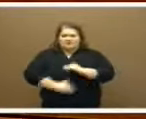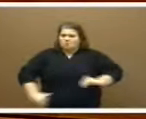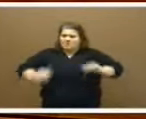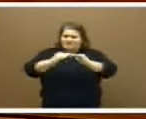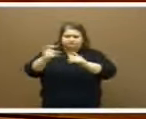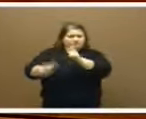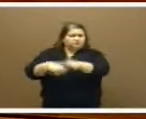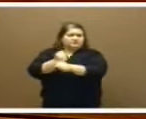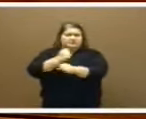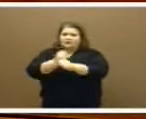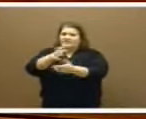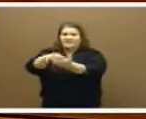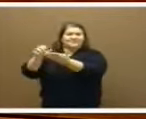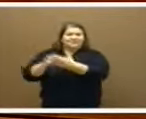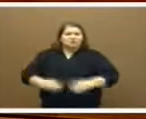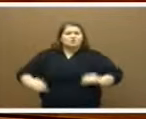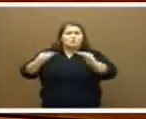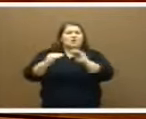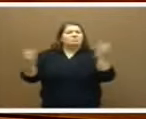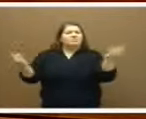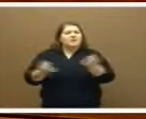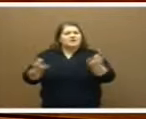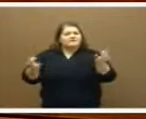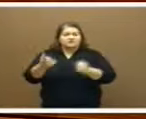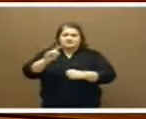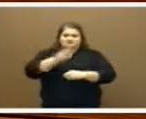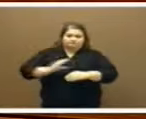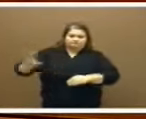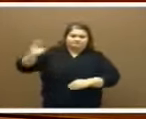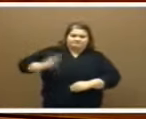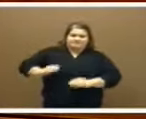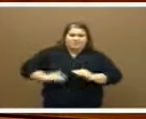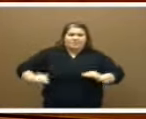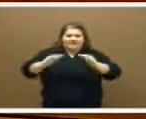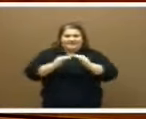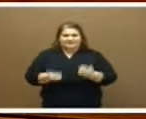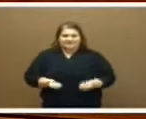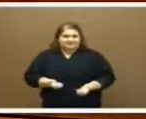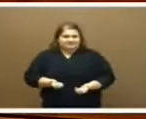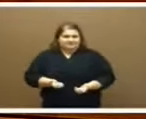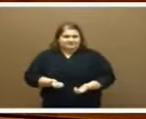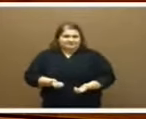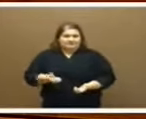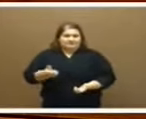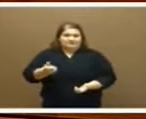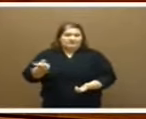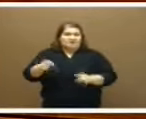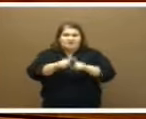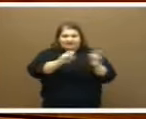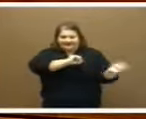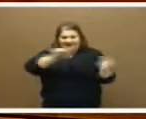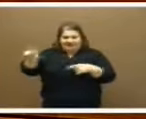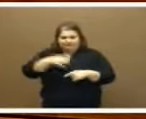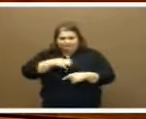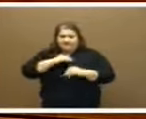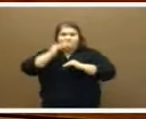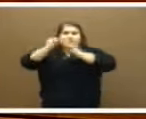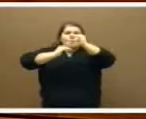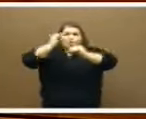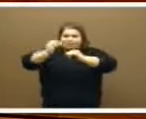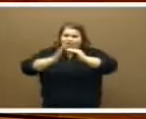los trabajadores de los centros. Igualdad en las retribuciones. No hay posibilidad de que se puedan producir traslados, no hay promoción